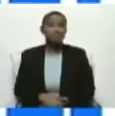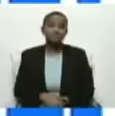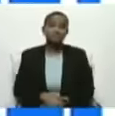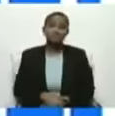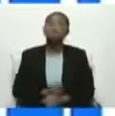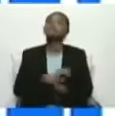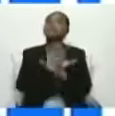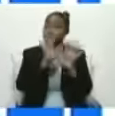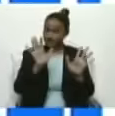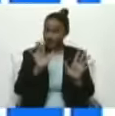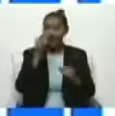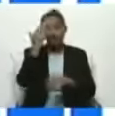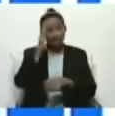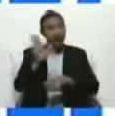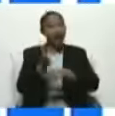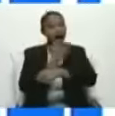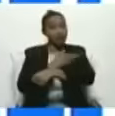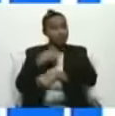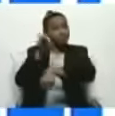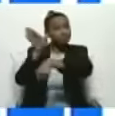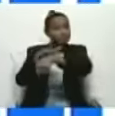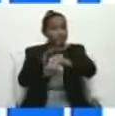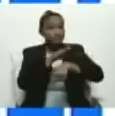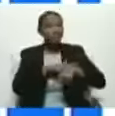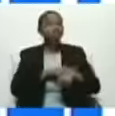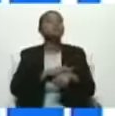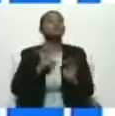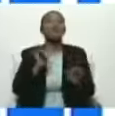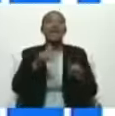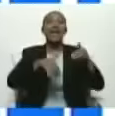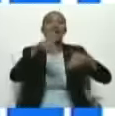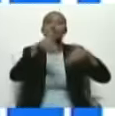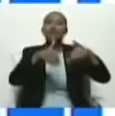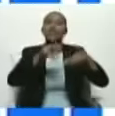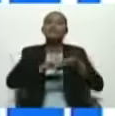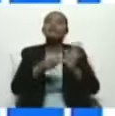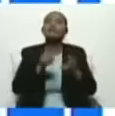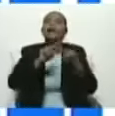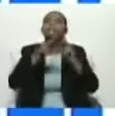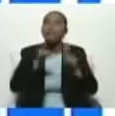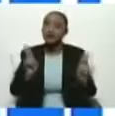¿Están advertidos? Aquí vamos a unas elecciones en paz.